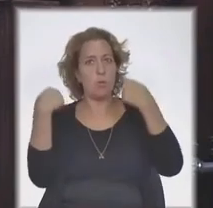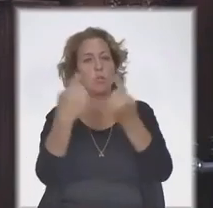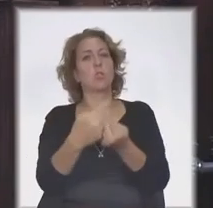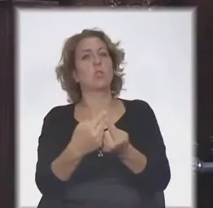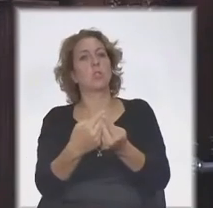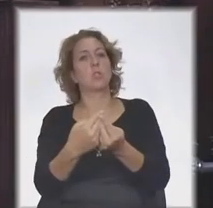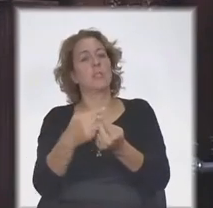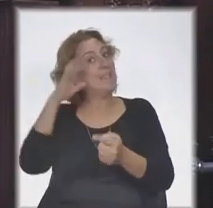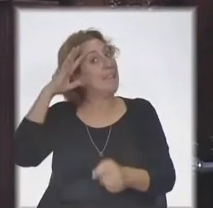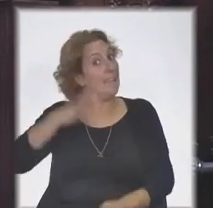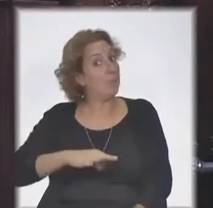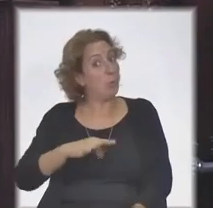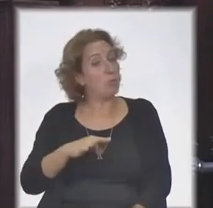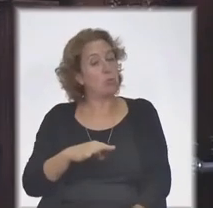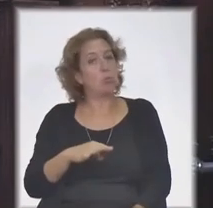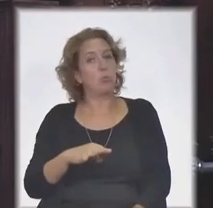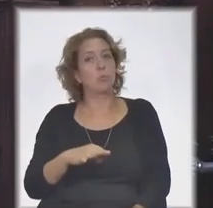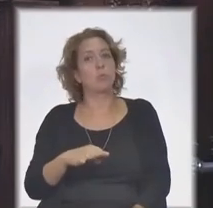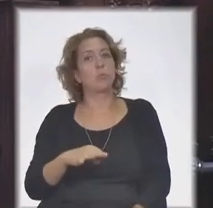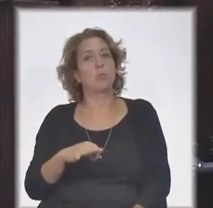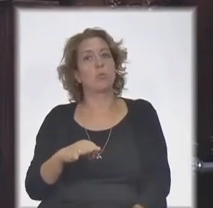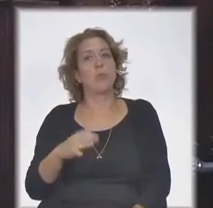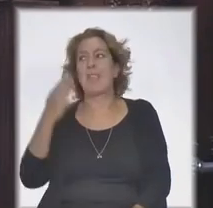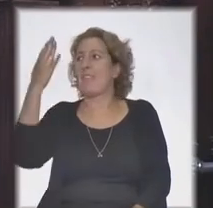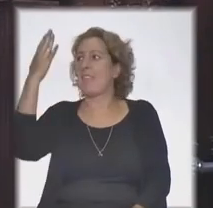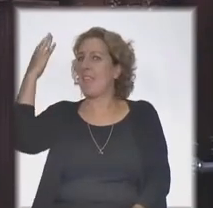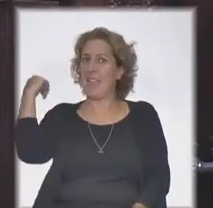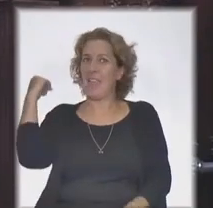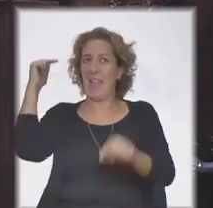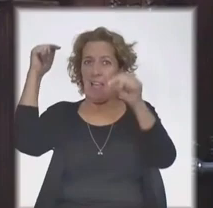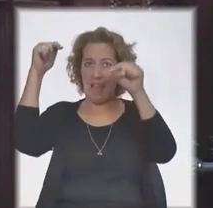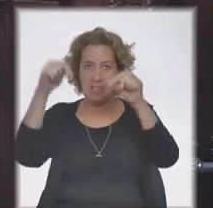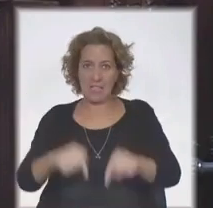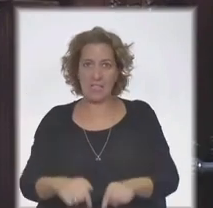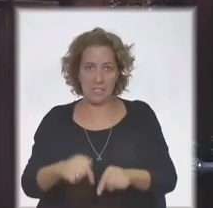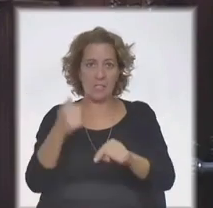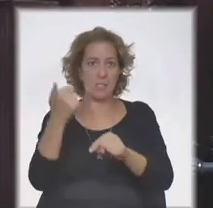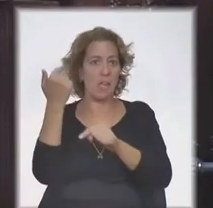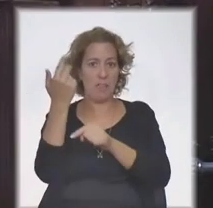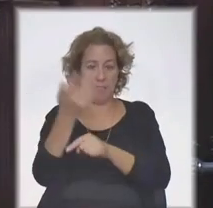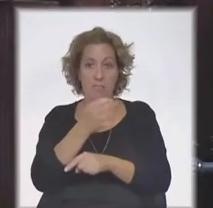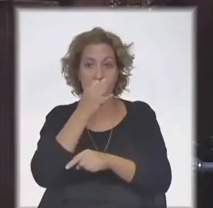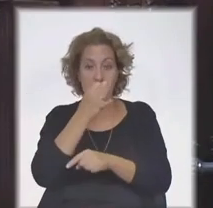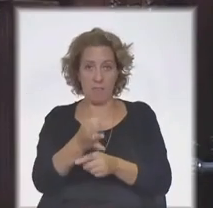creemos que desde aquel día a la fecha, con los números que les dije,